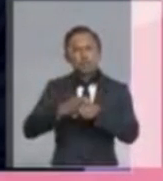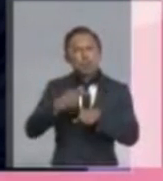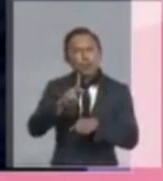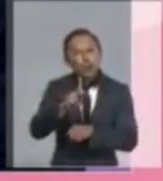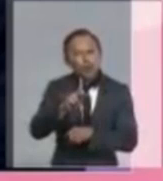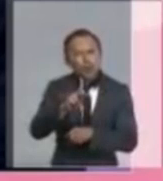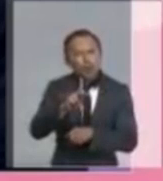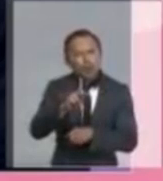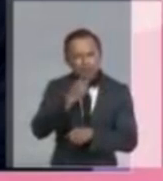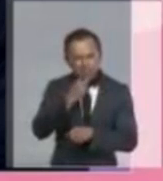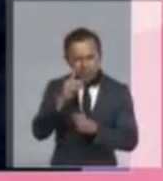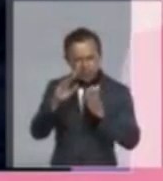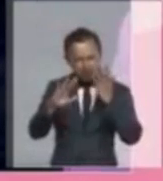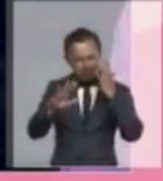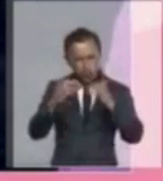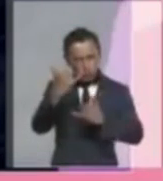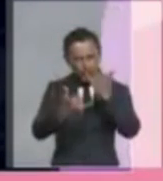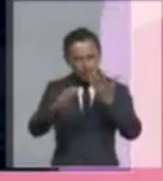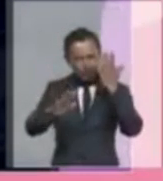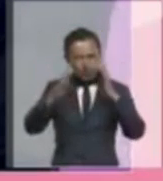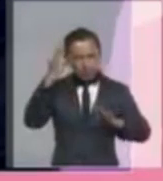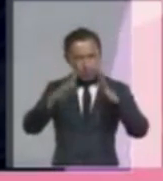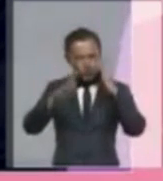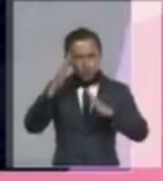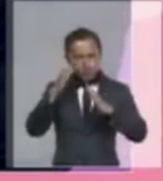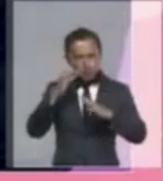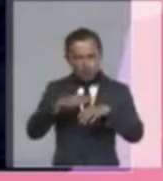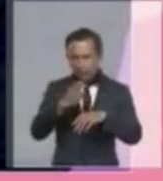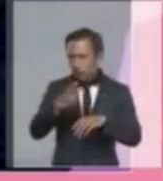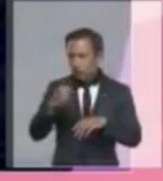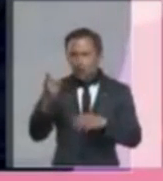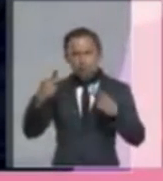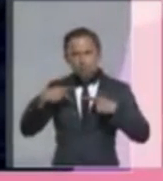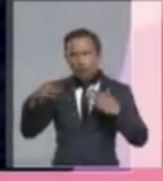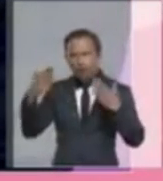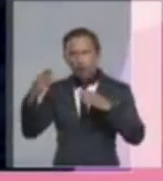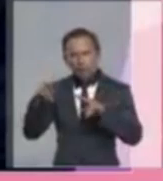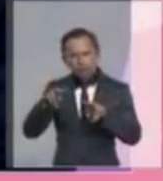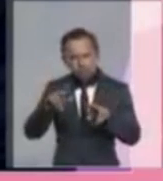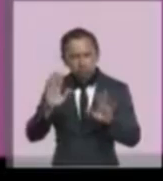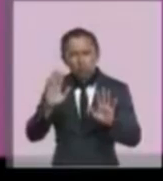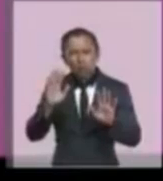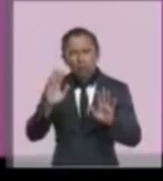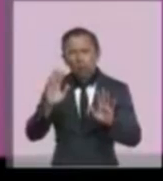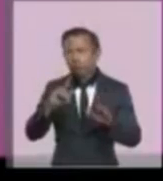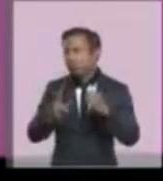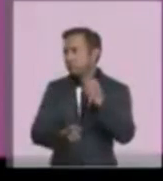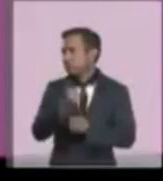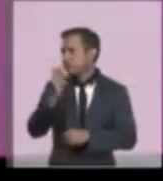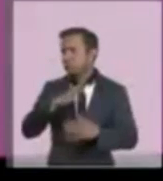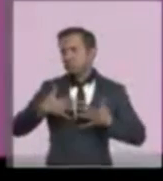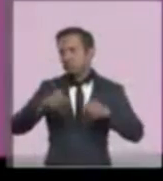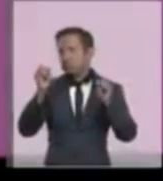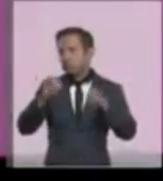en la política, que hace que la gente se desencante justamente de la democracia. Dije travesuras, nada más que los medios de comunicación